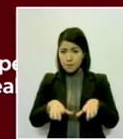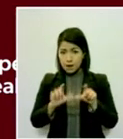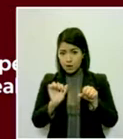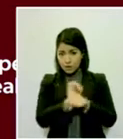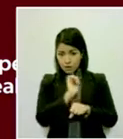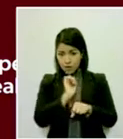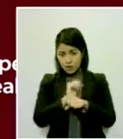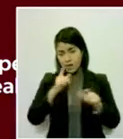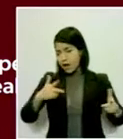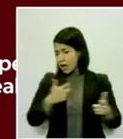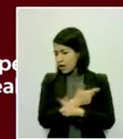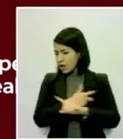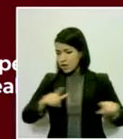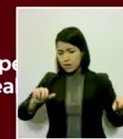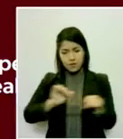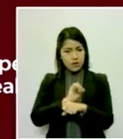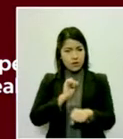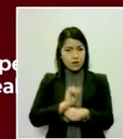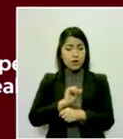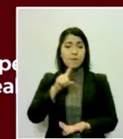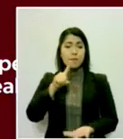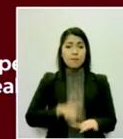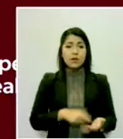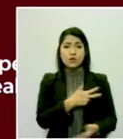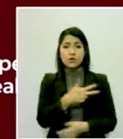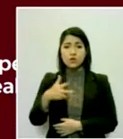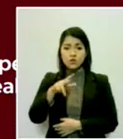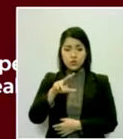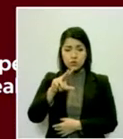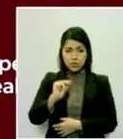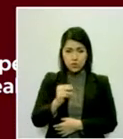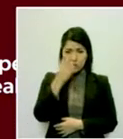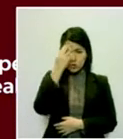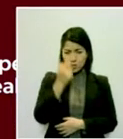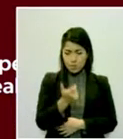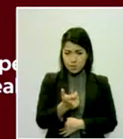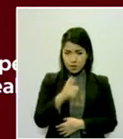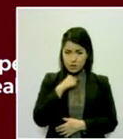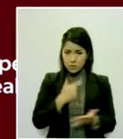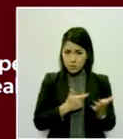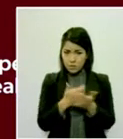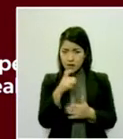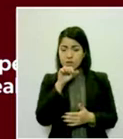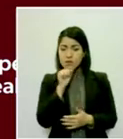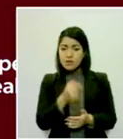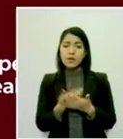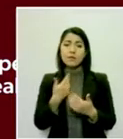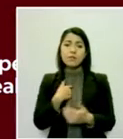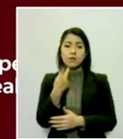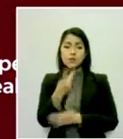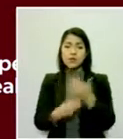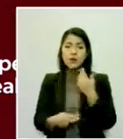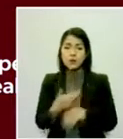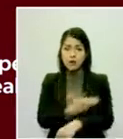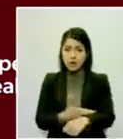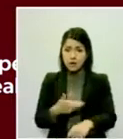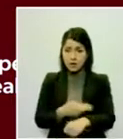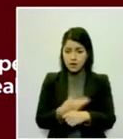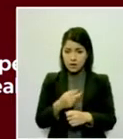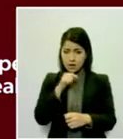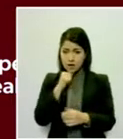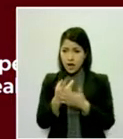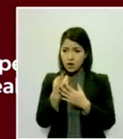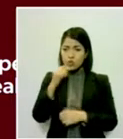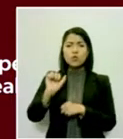auto aquí en Michoacán, que son 1,789 pesos. Y el holograma de circulación, que son 992, que para